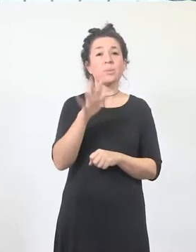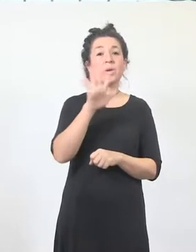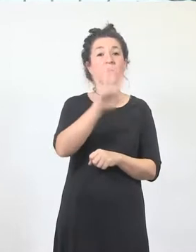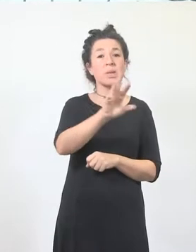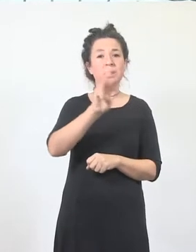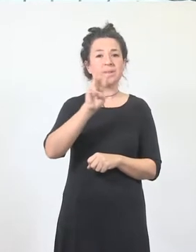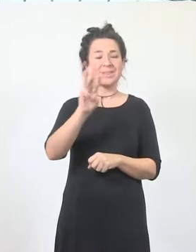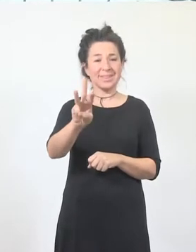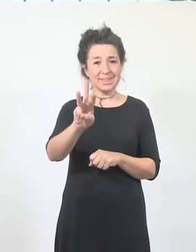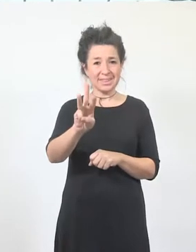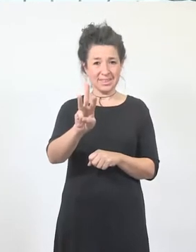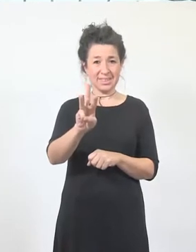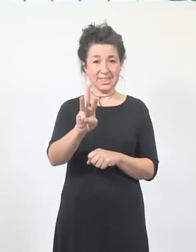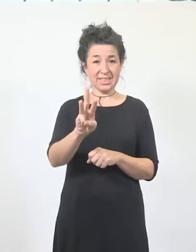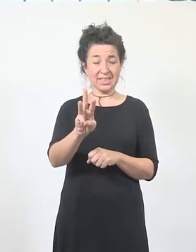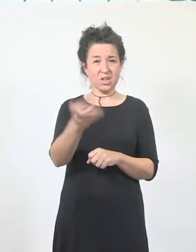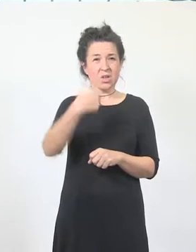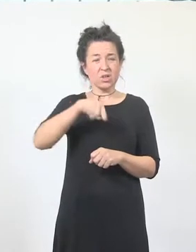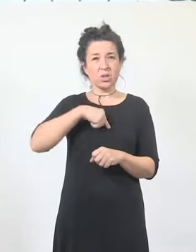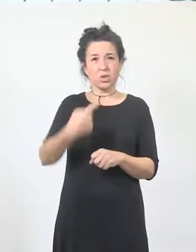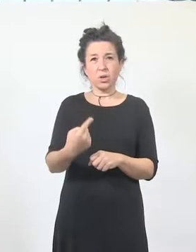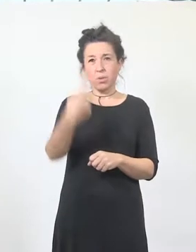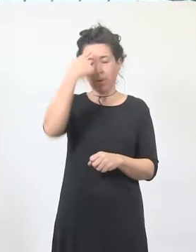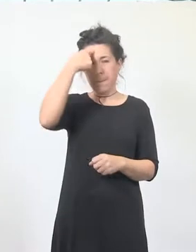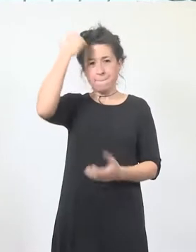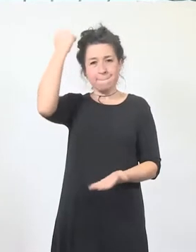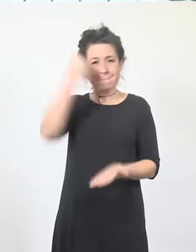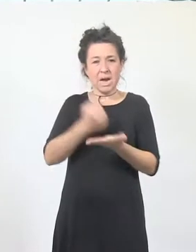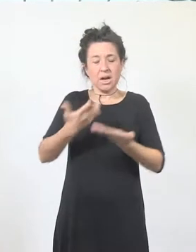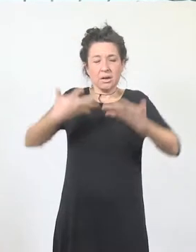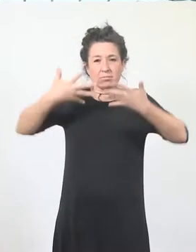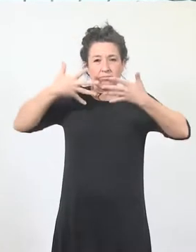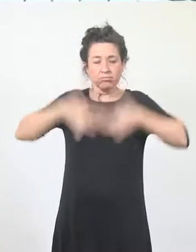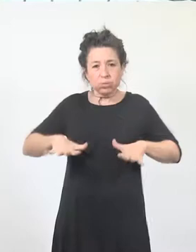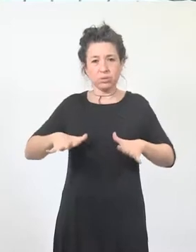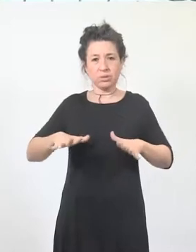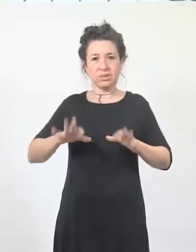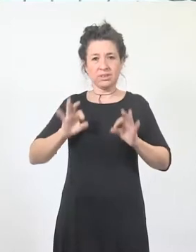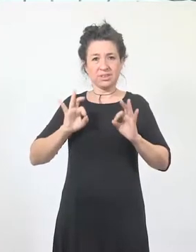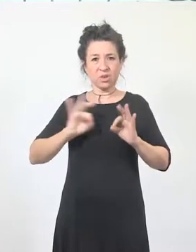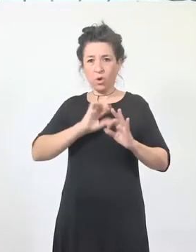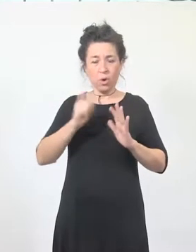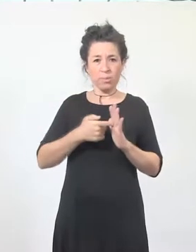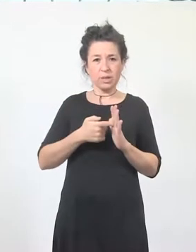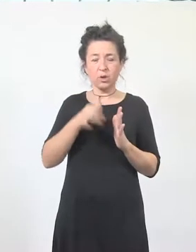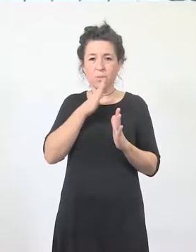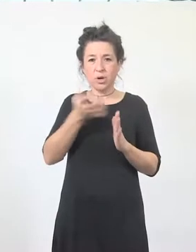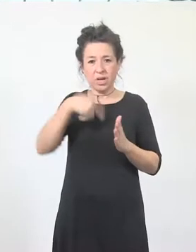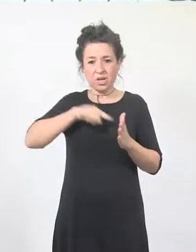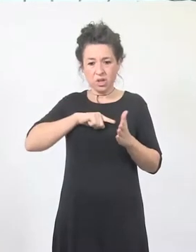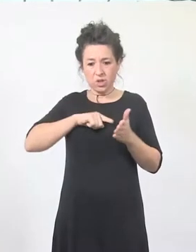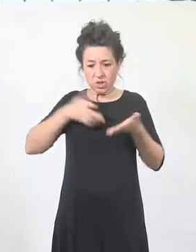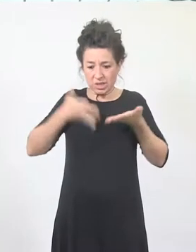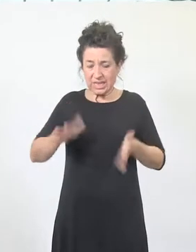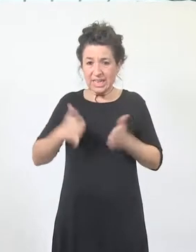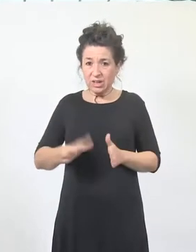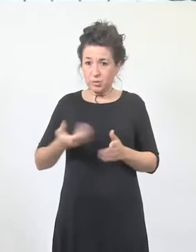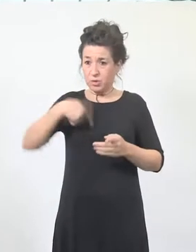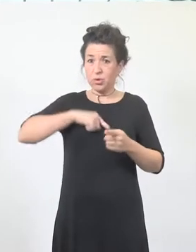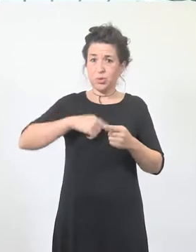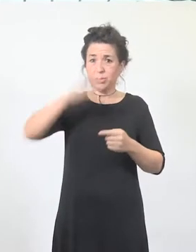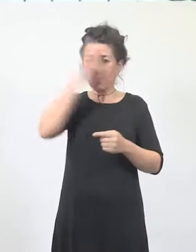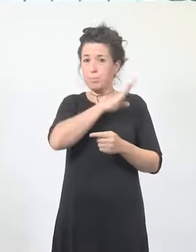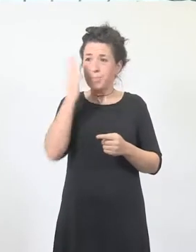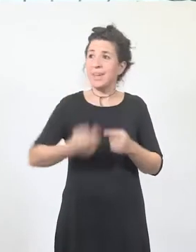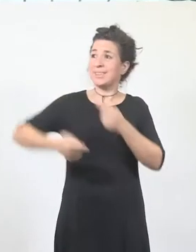Todavía tenemos toda esa información marcada porque somos hijos de padres que